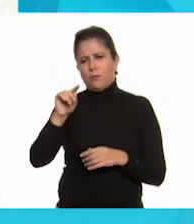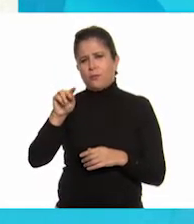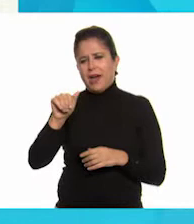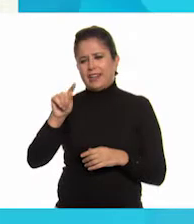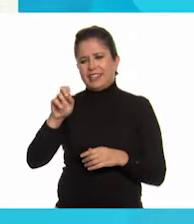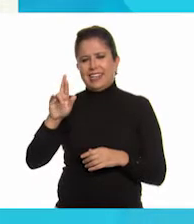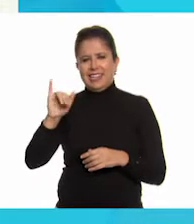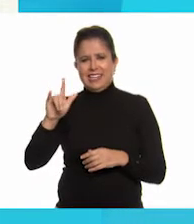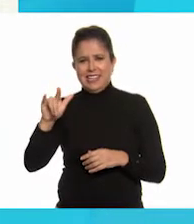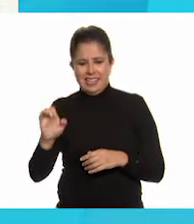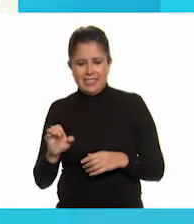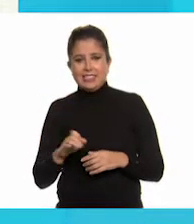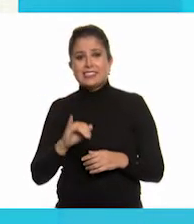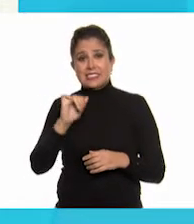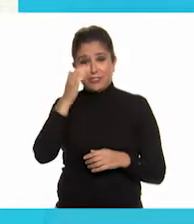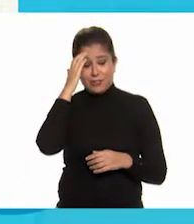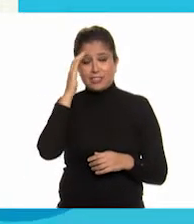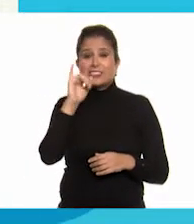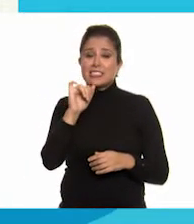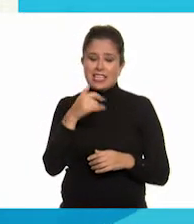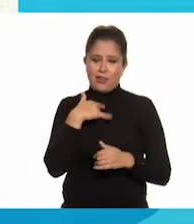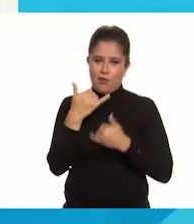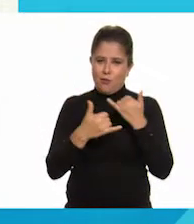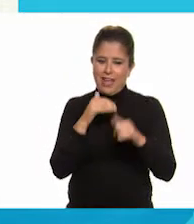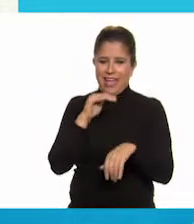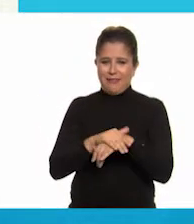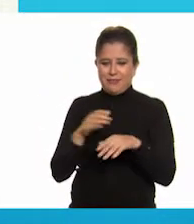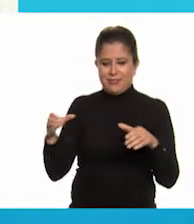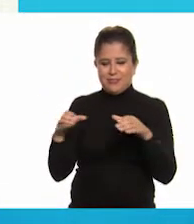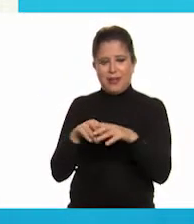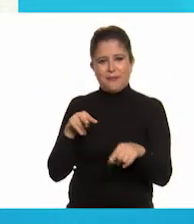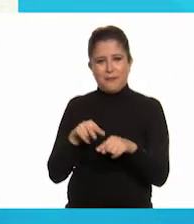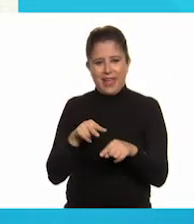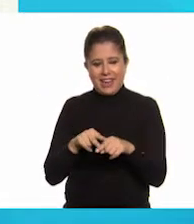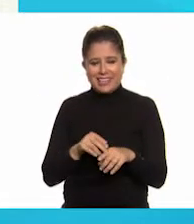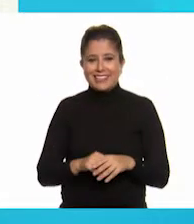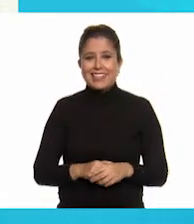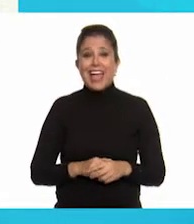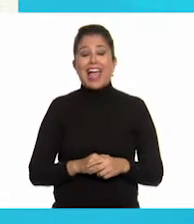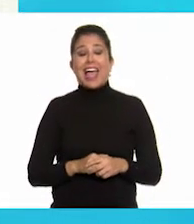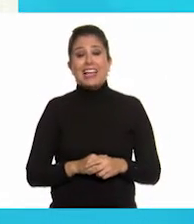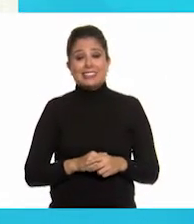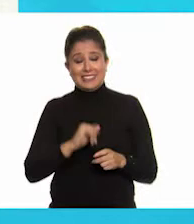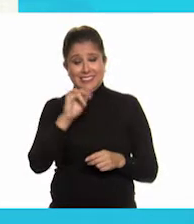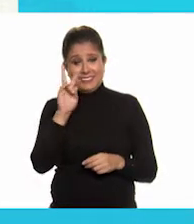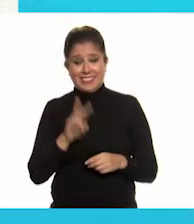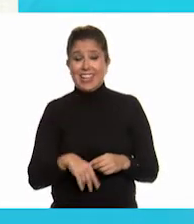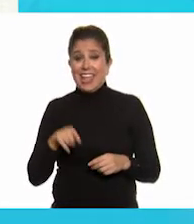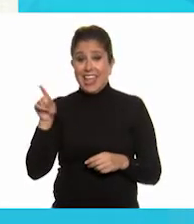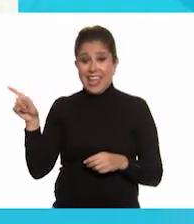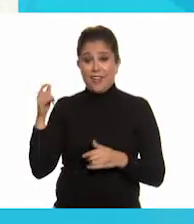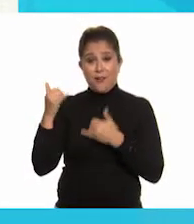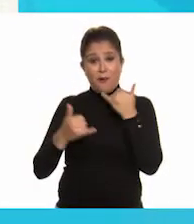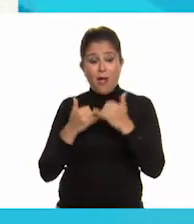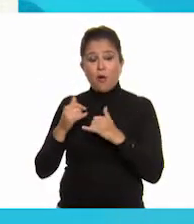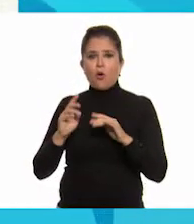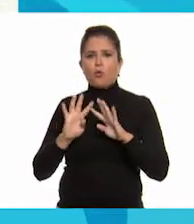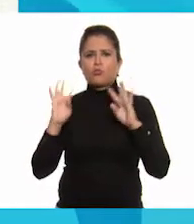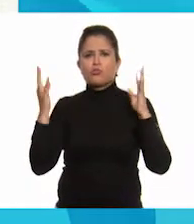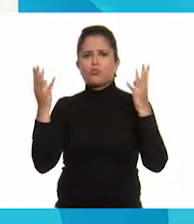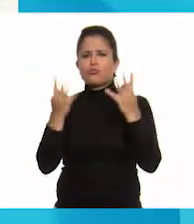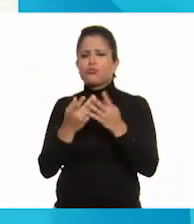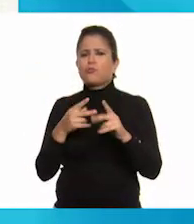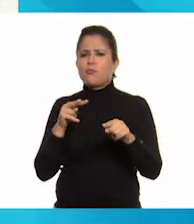¿Ya lo conocías? Sí, lo he jugado con mis amigos en el parque. Oh, sí es cierto. Este es un juego al aire libre,